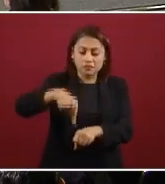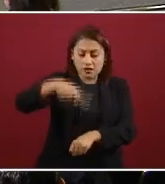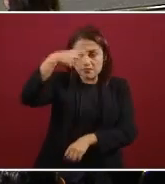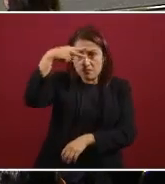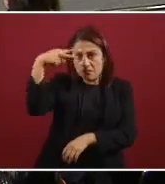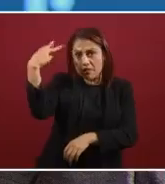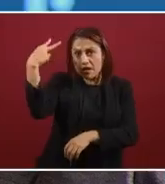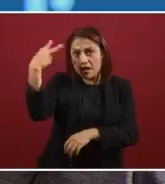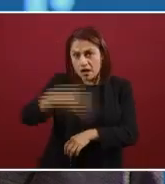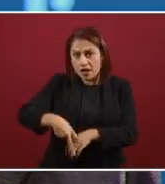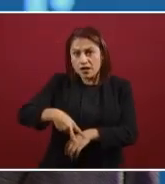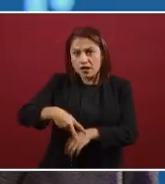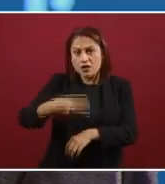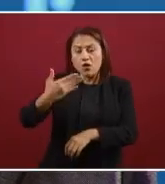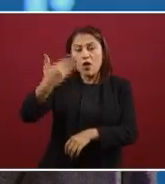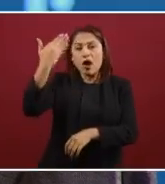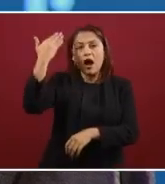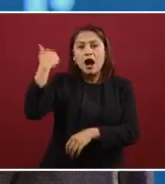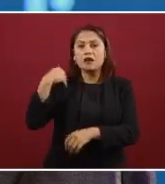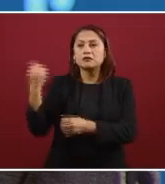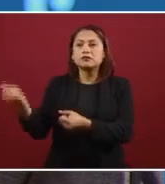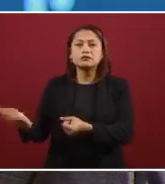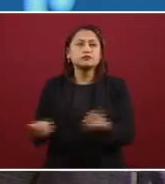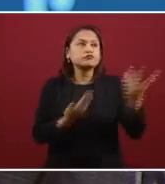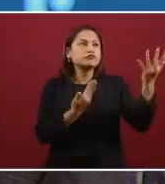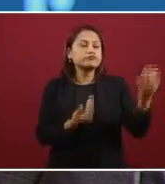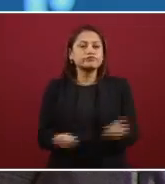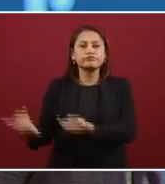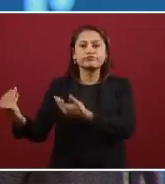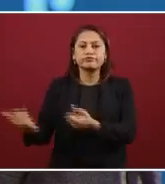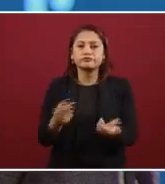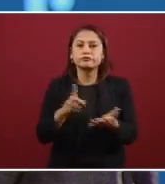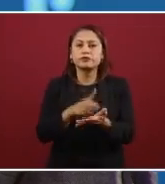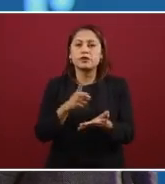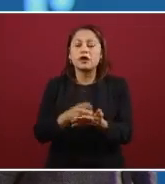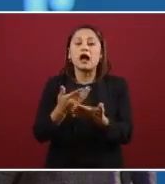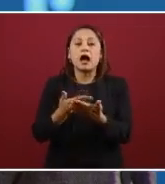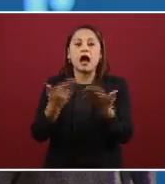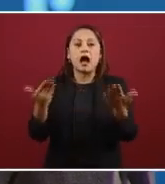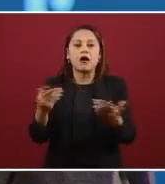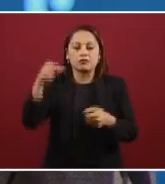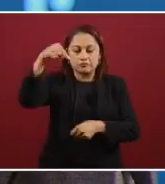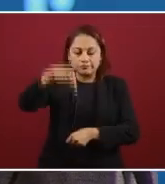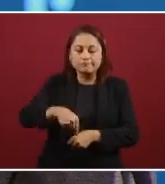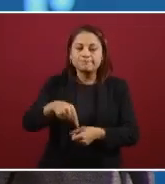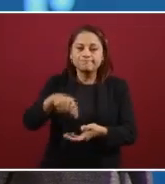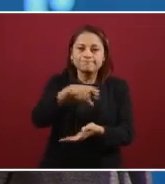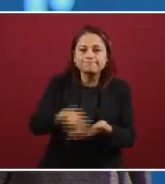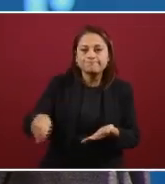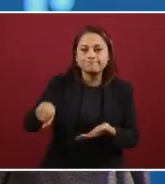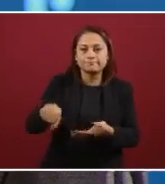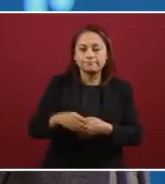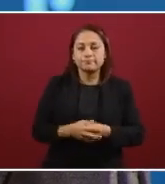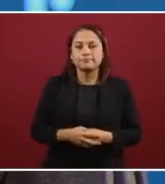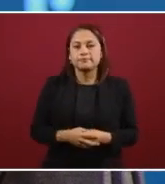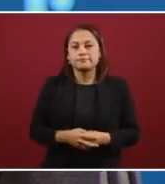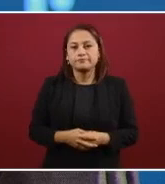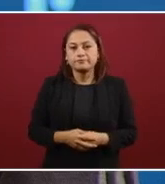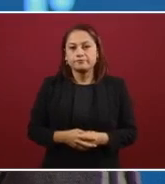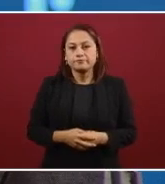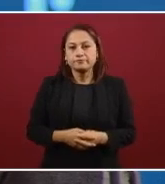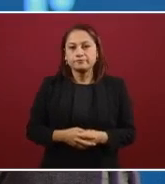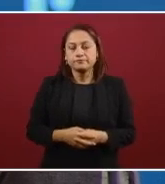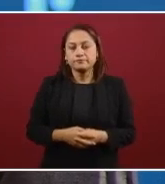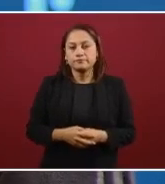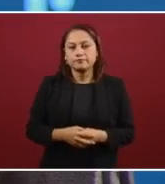país de trasiego de estupefacientes a ser un país de consumo de estupefacientes. Y entonces, poco a poco, se